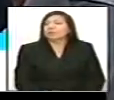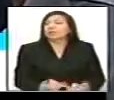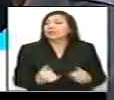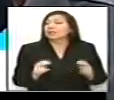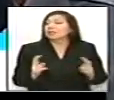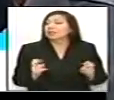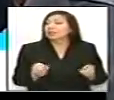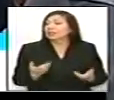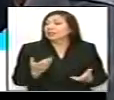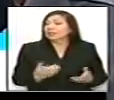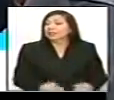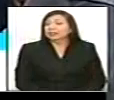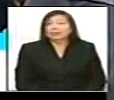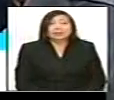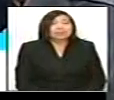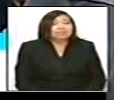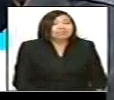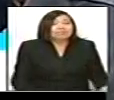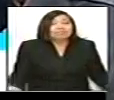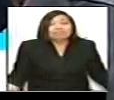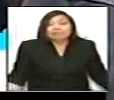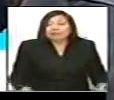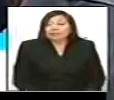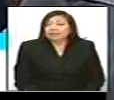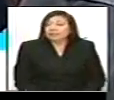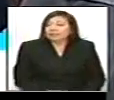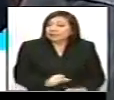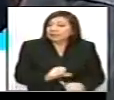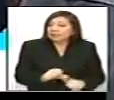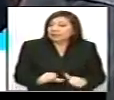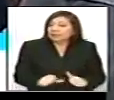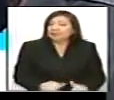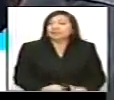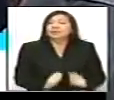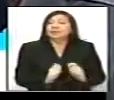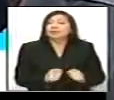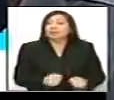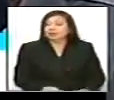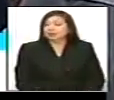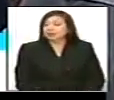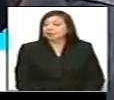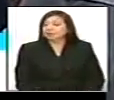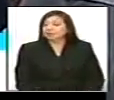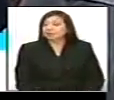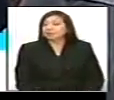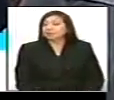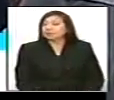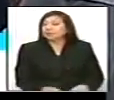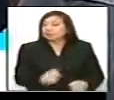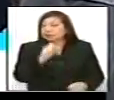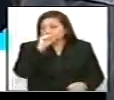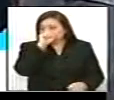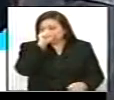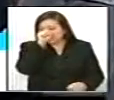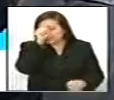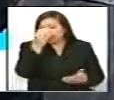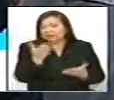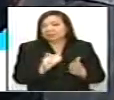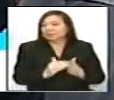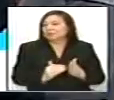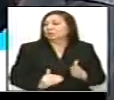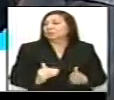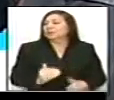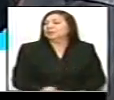temas. Y bueno, señalar que la rotación en el otorgamiento de concesiones mineras y la suelta de áreas es